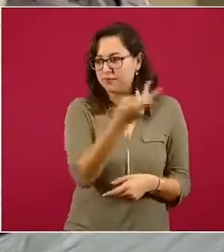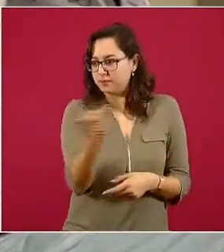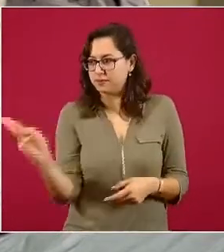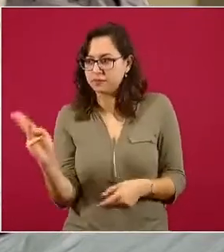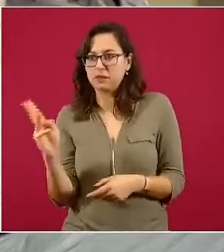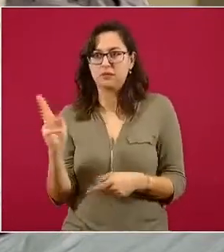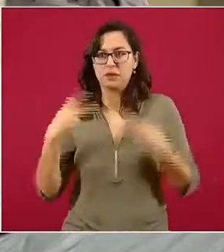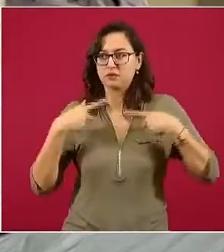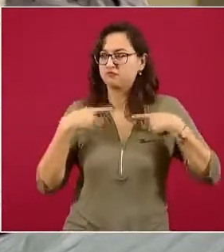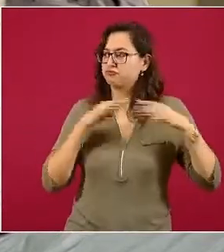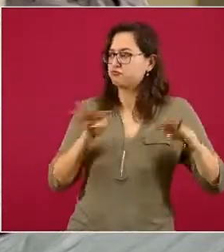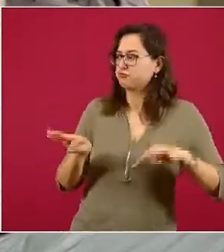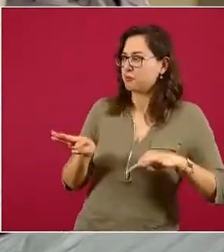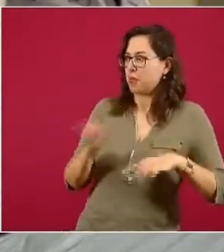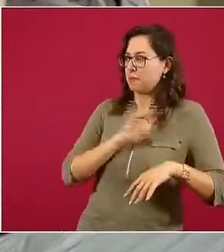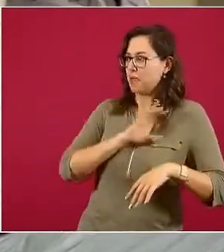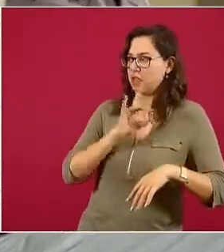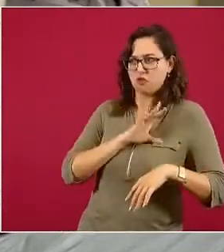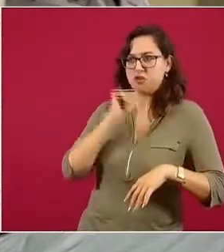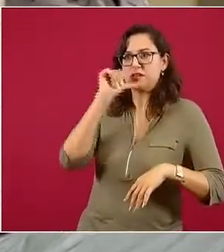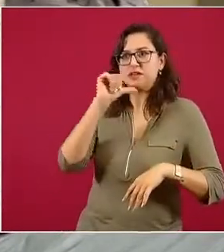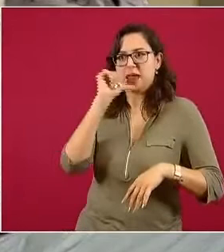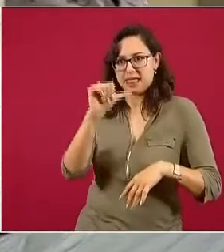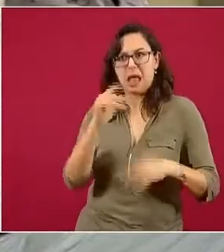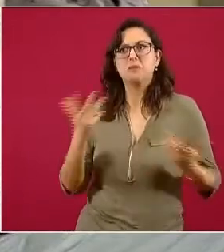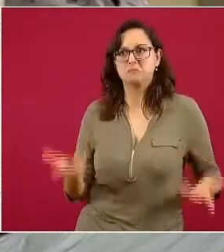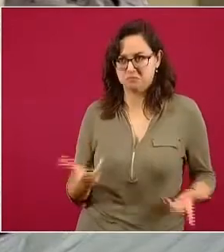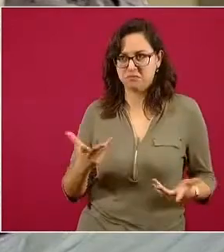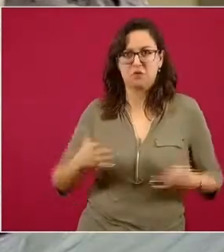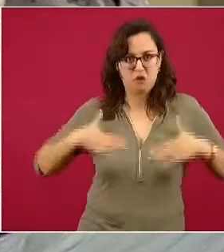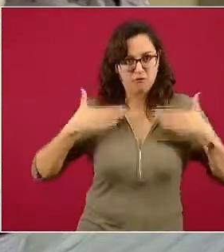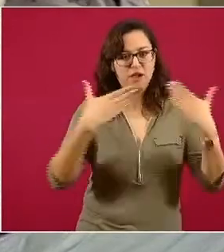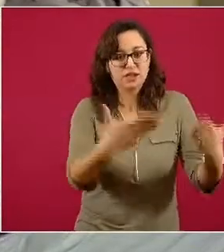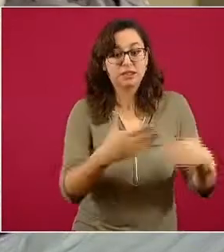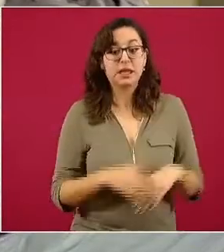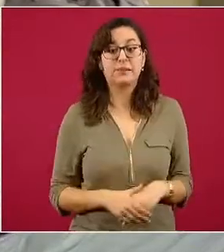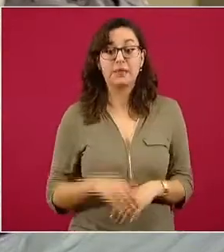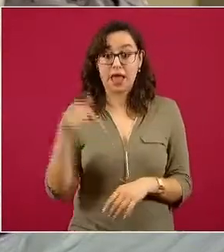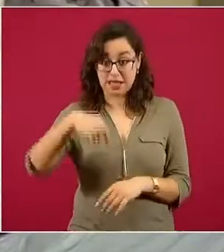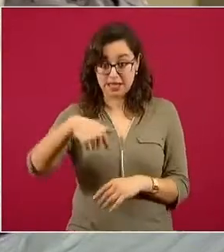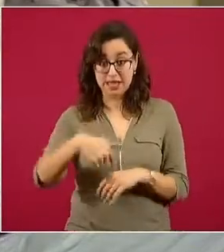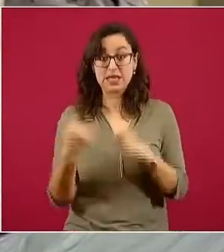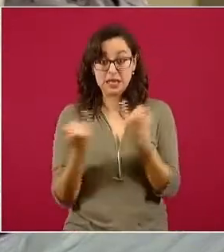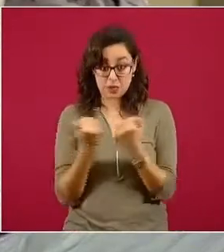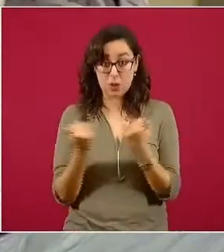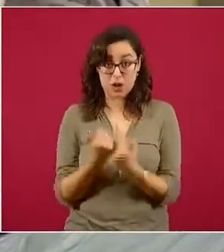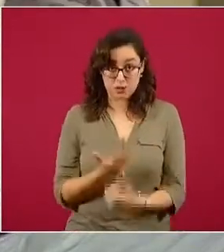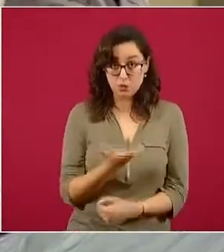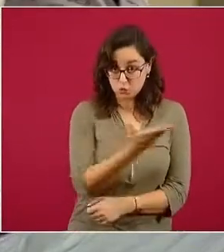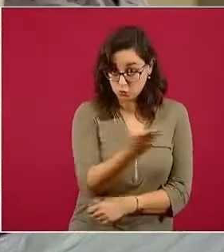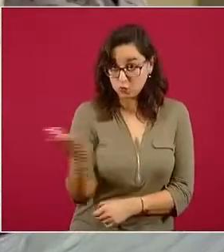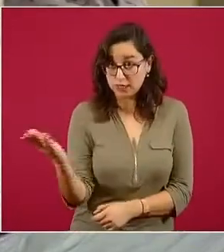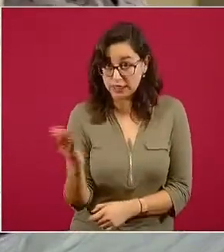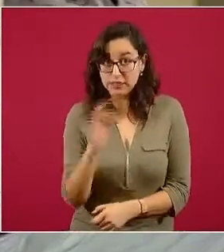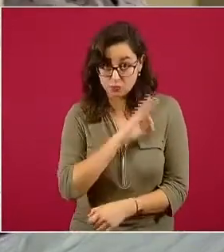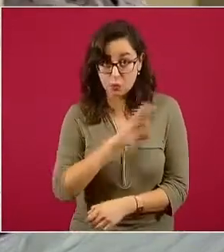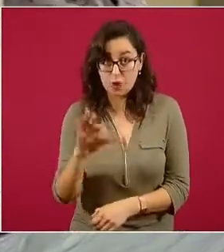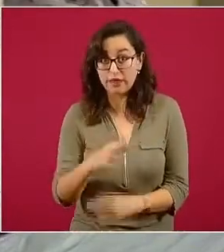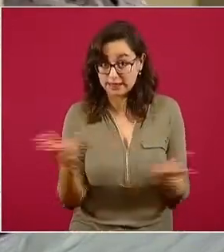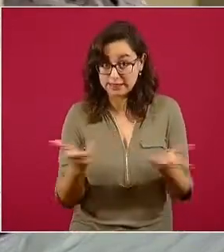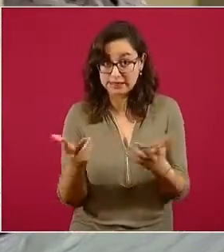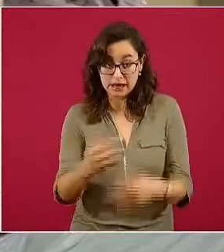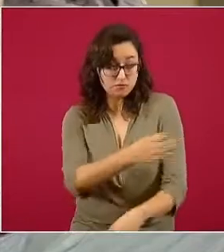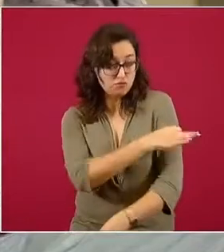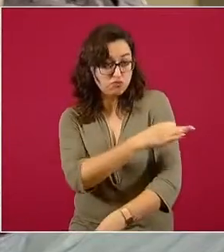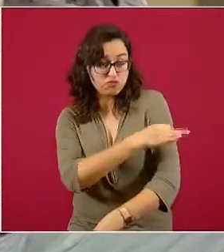vacunar. ¿Aquí sucedería algo similar con los funcionarios federales, incluido usted? Y la otra, me queda claro que por las explicaciones que